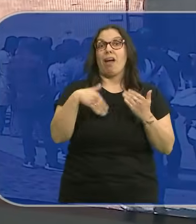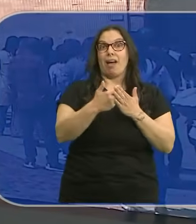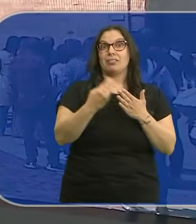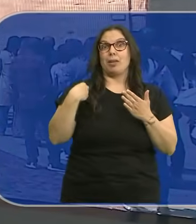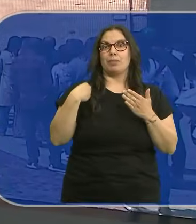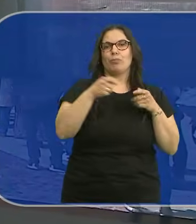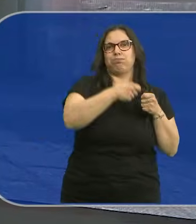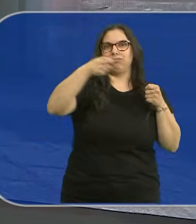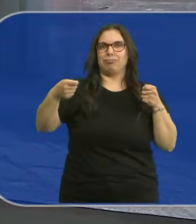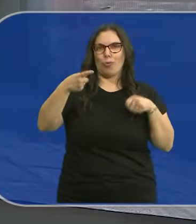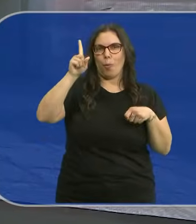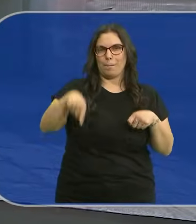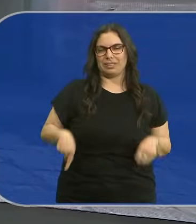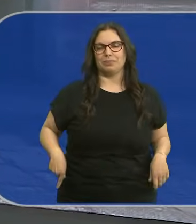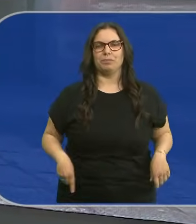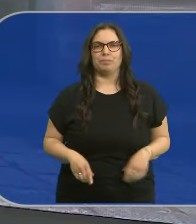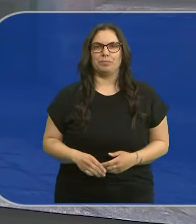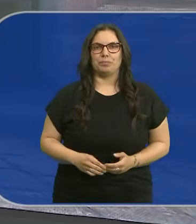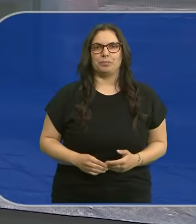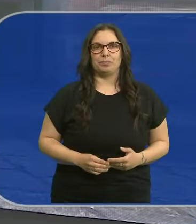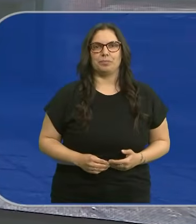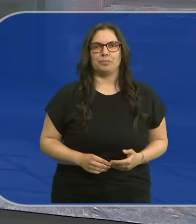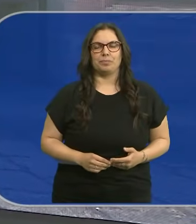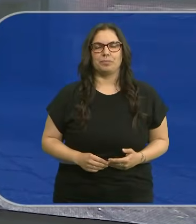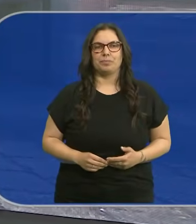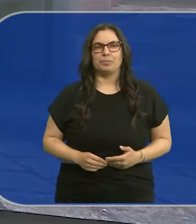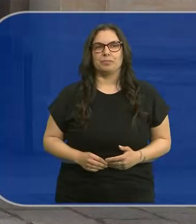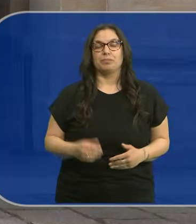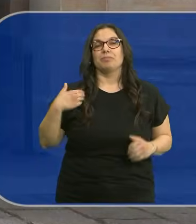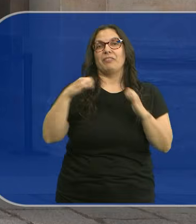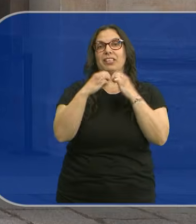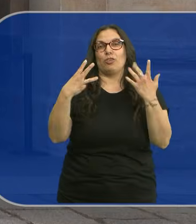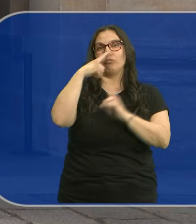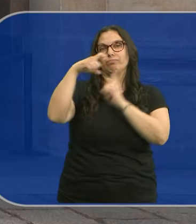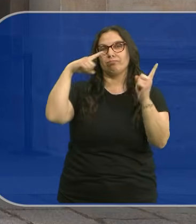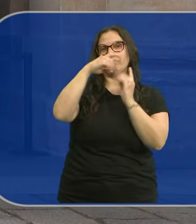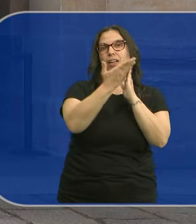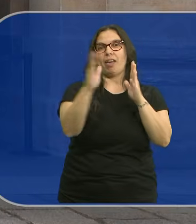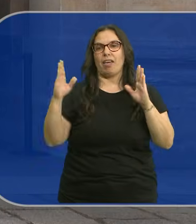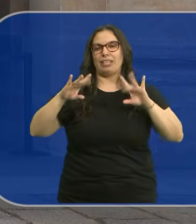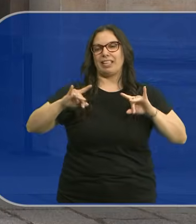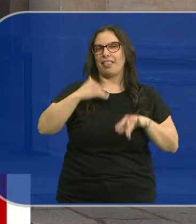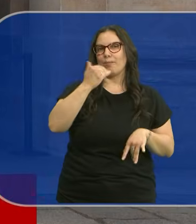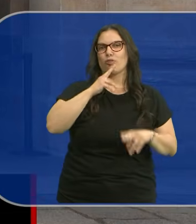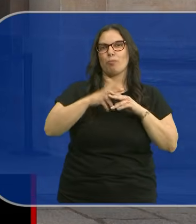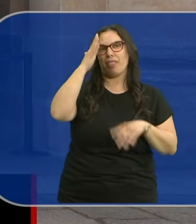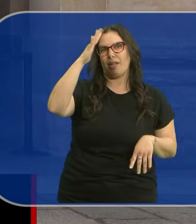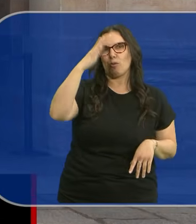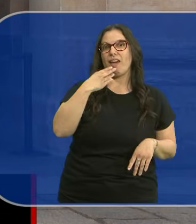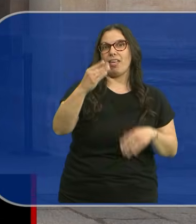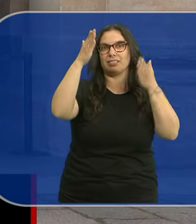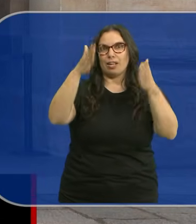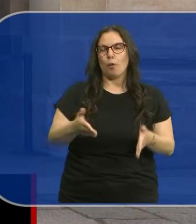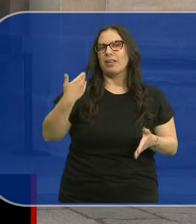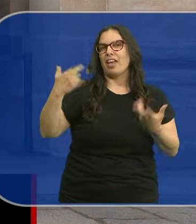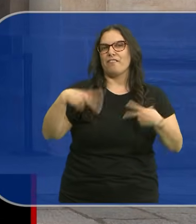un mes la exposición. Héctor Segurado. La 28ª edición de las Edades del Hombre, con sede en Zamora y de nombre Esperanza, ha llegado a su fin